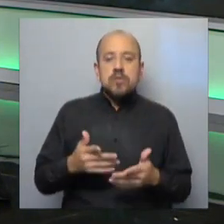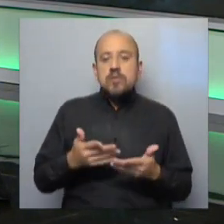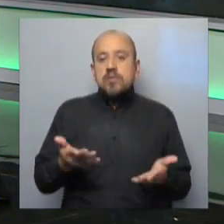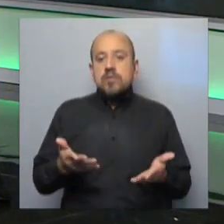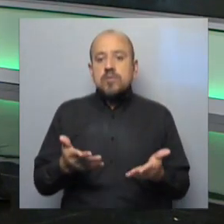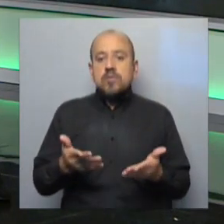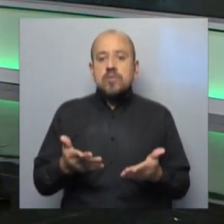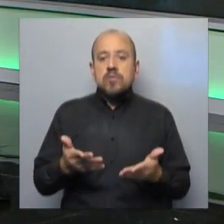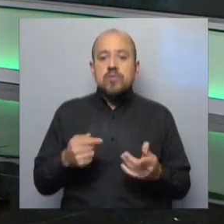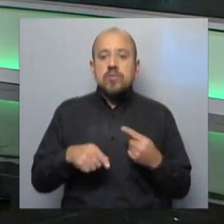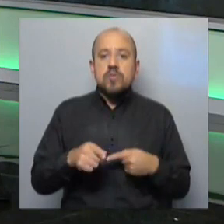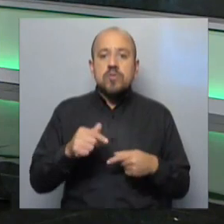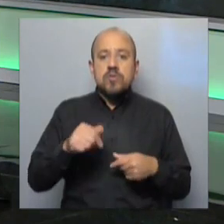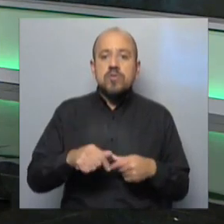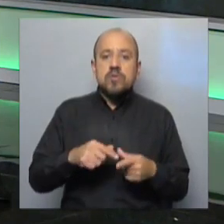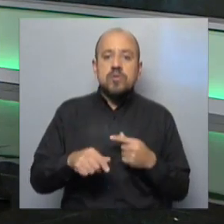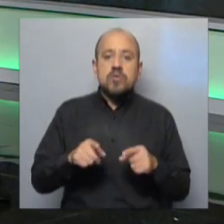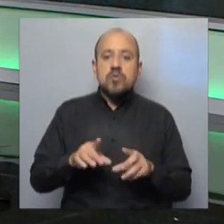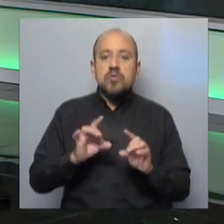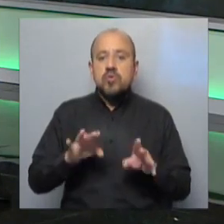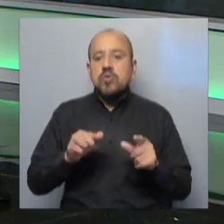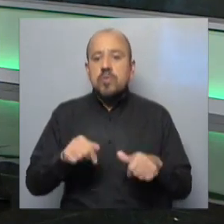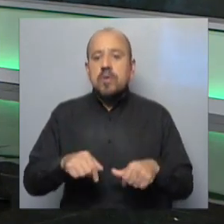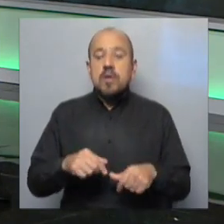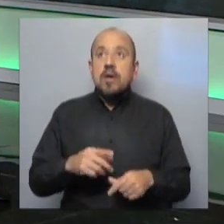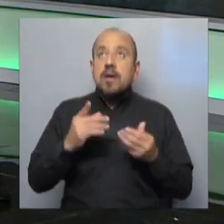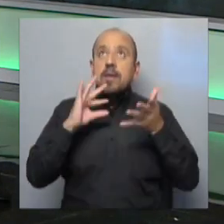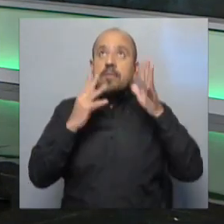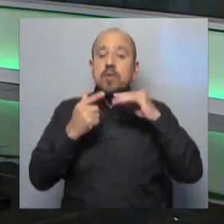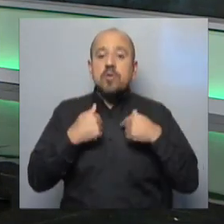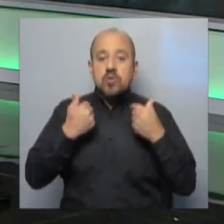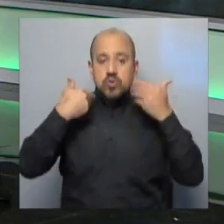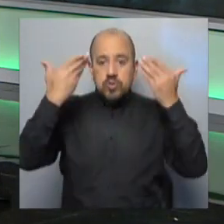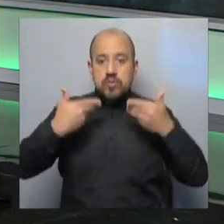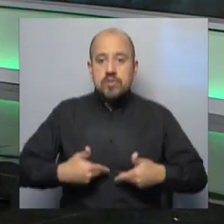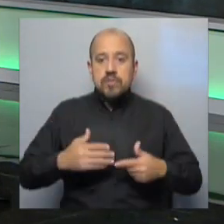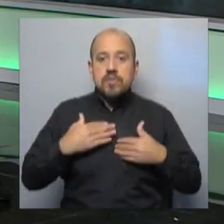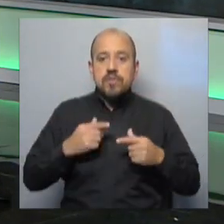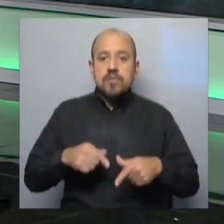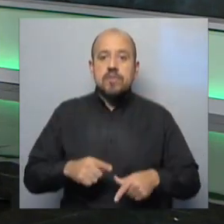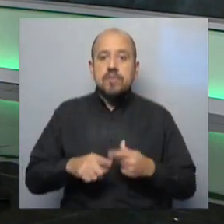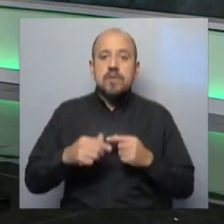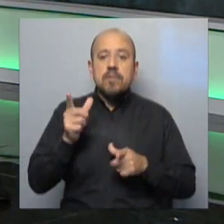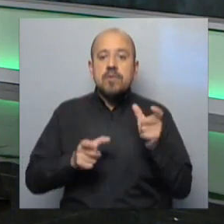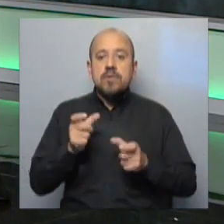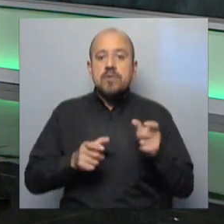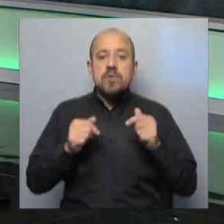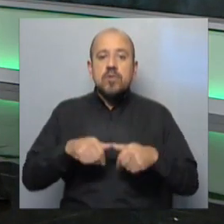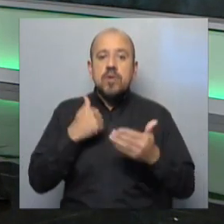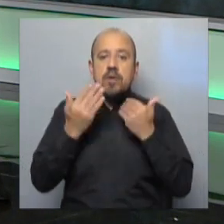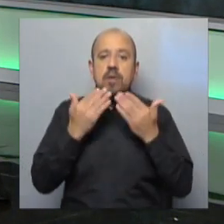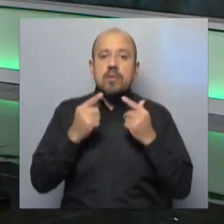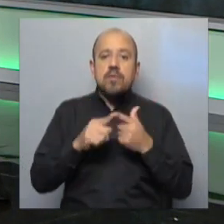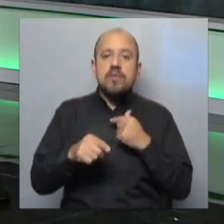no solamente en nuestra tierra no solamente en nuestro aire sino en nosotros mismos y nosotras mismas en las personas hoy hablamos con